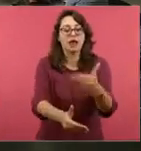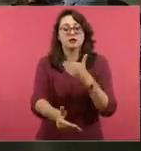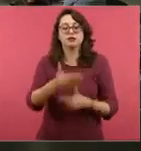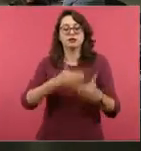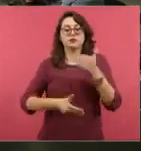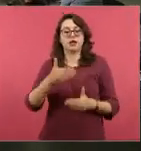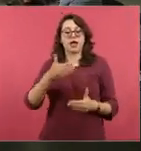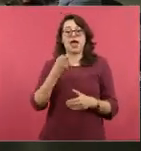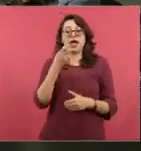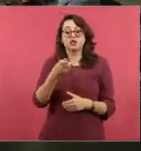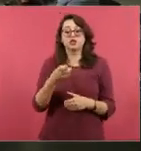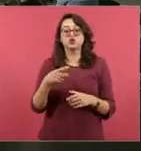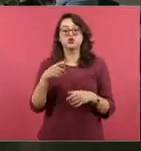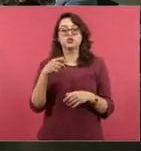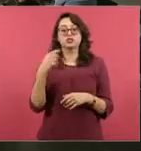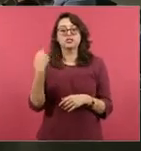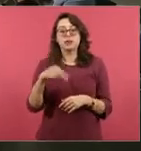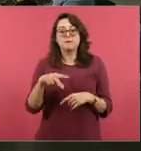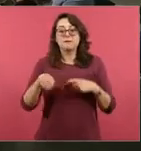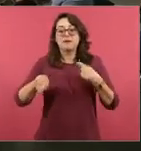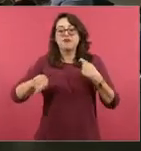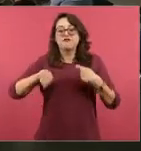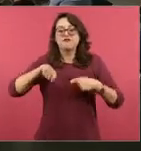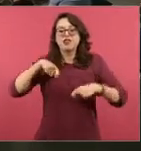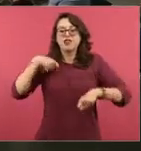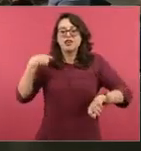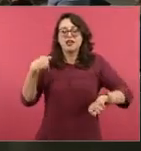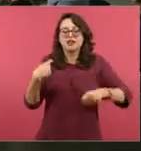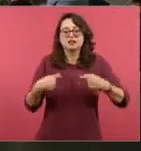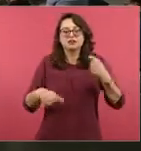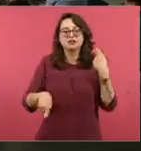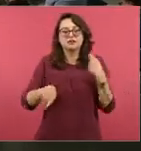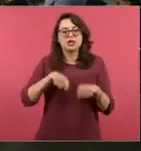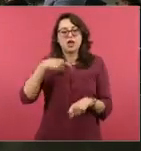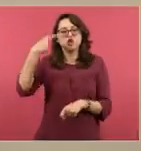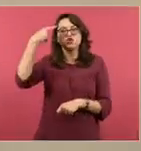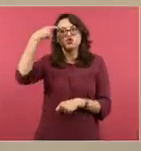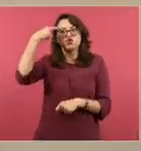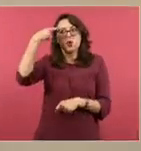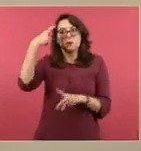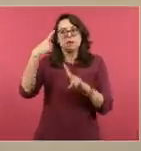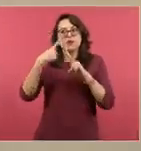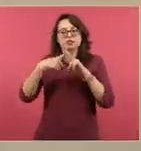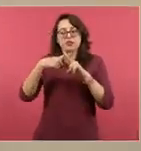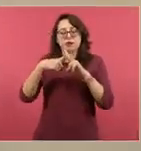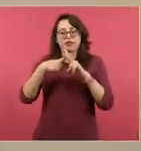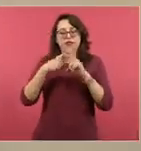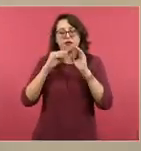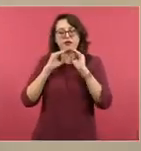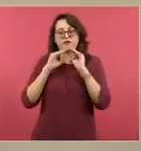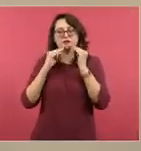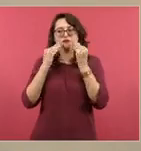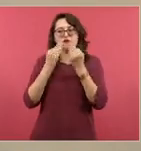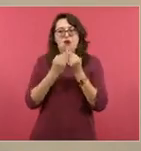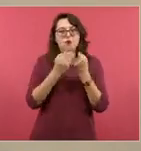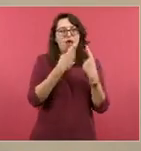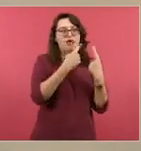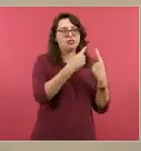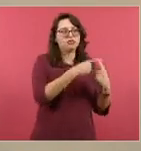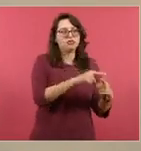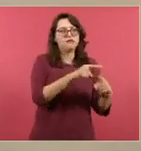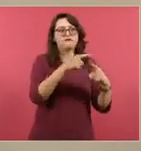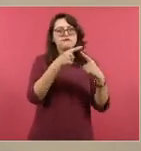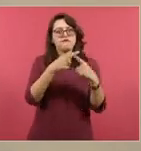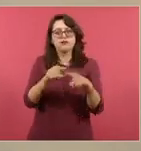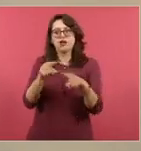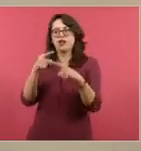Flexibilidad. ¿Tengo flexibilidad para pensar un contenido matemático de diferentes formas? Sí, pero todo eso requiere